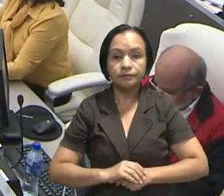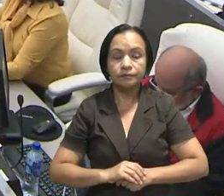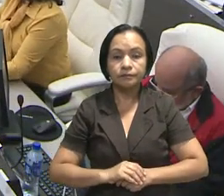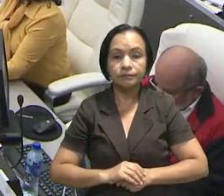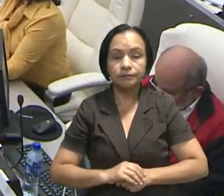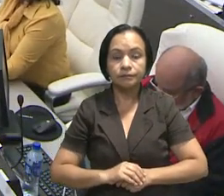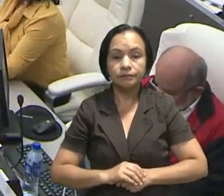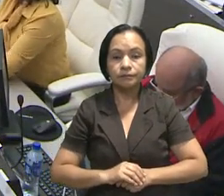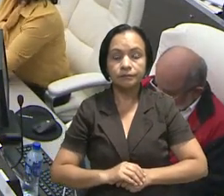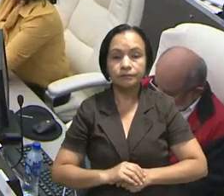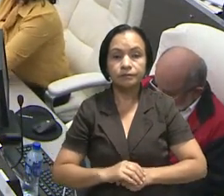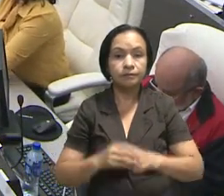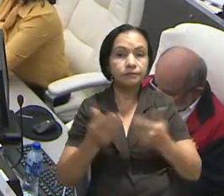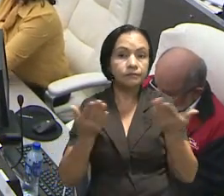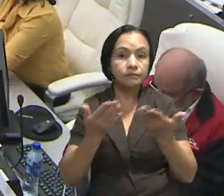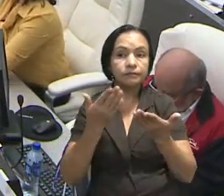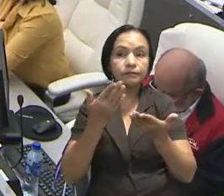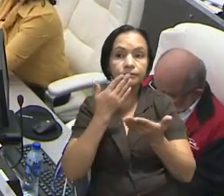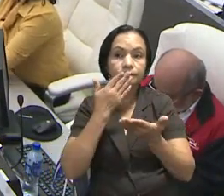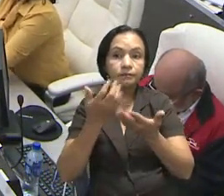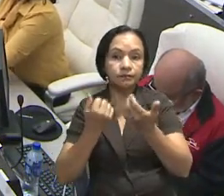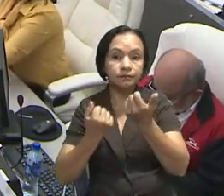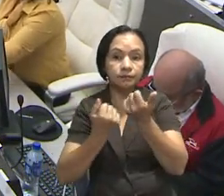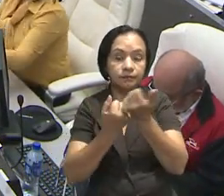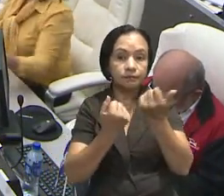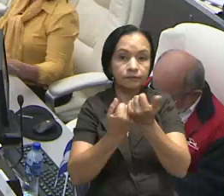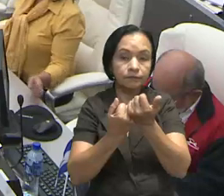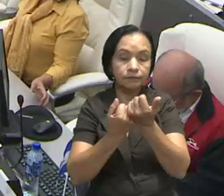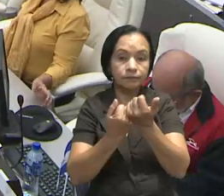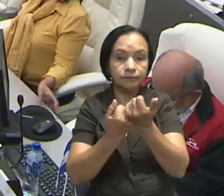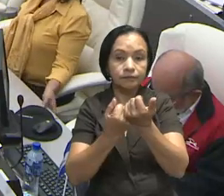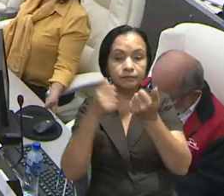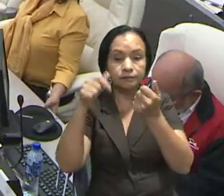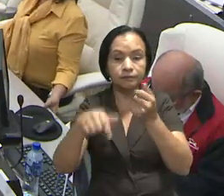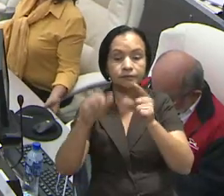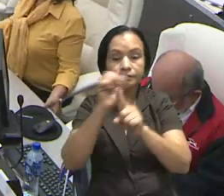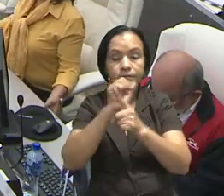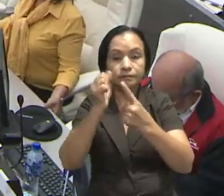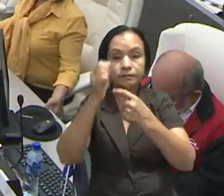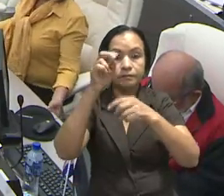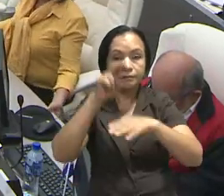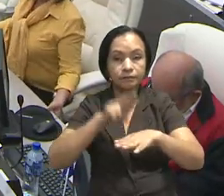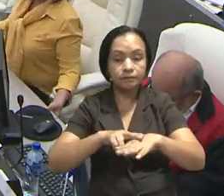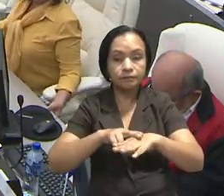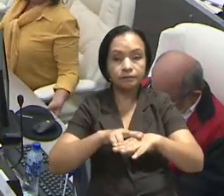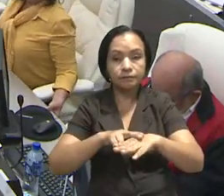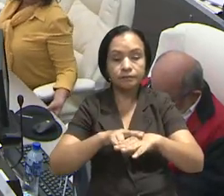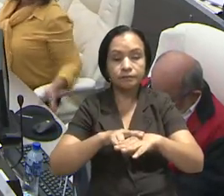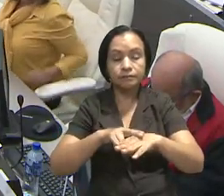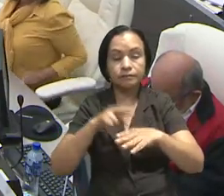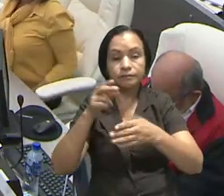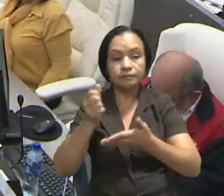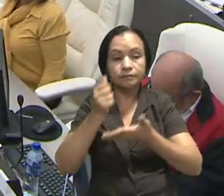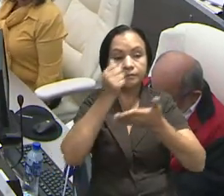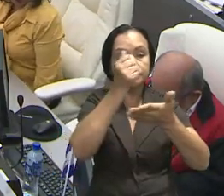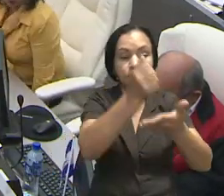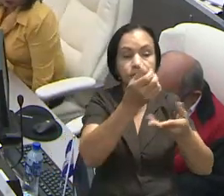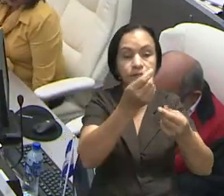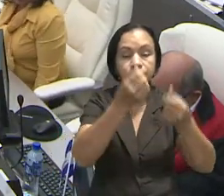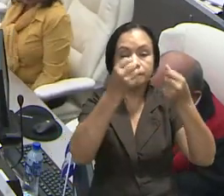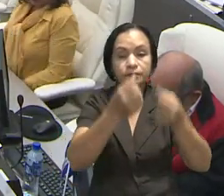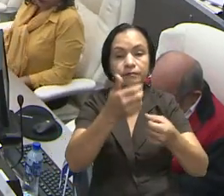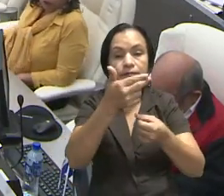Es innegable el apoyo que va a tener por esta Asamblea Nacional esta pensión de gracia Chocorrón